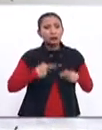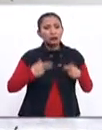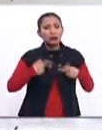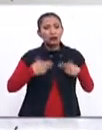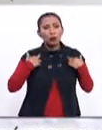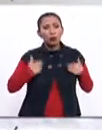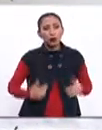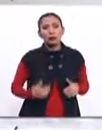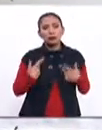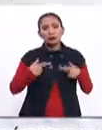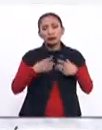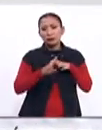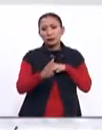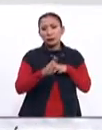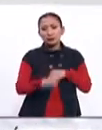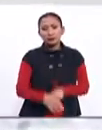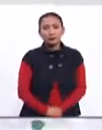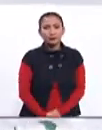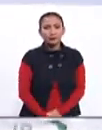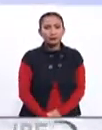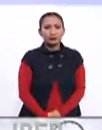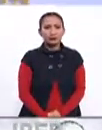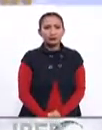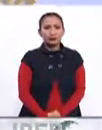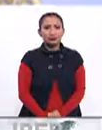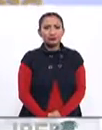de los derechos humanos de nuestros migrantes.